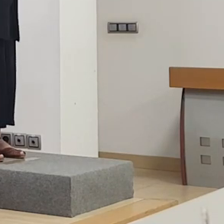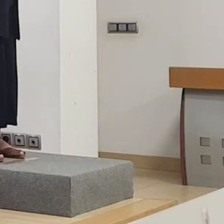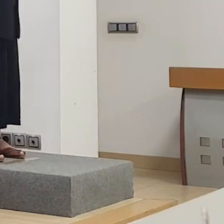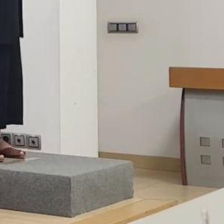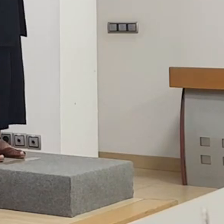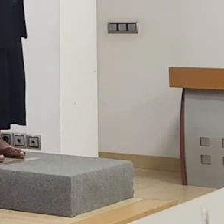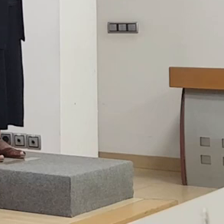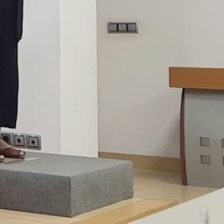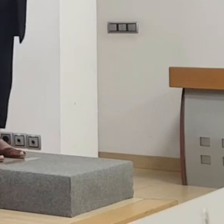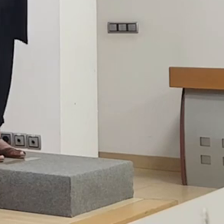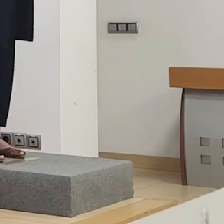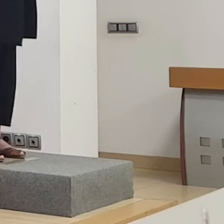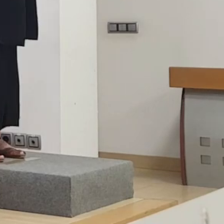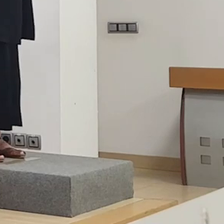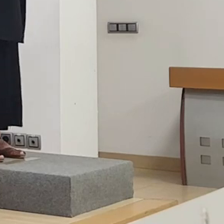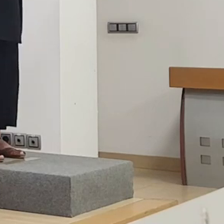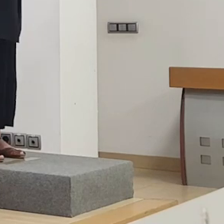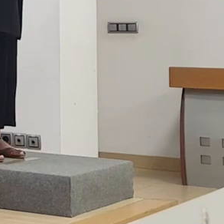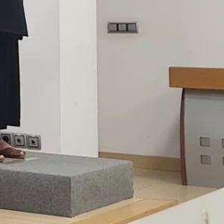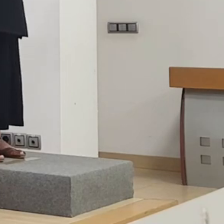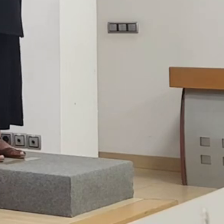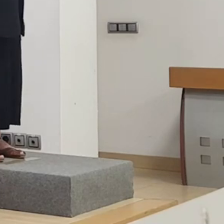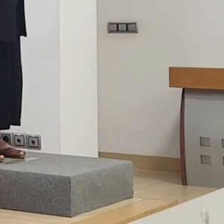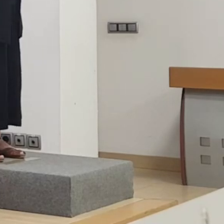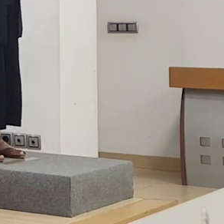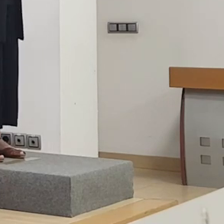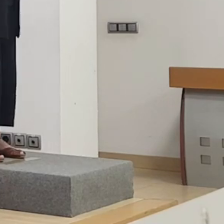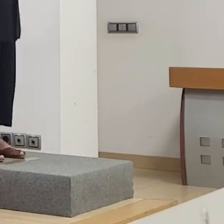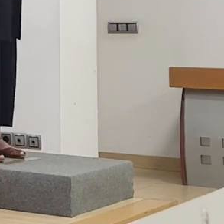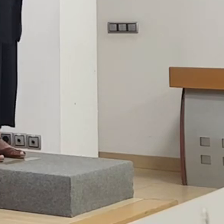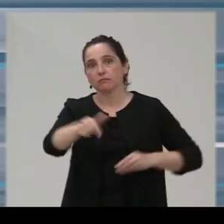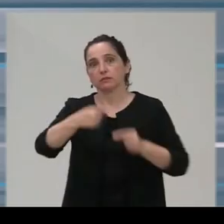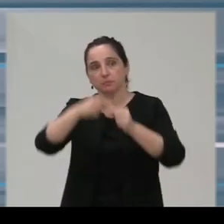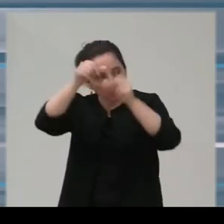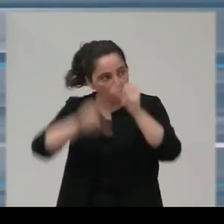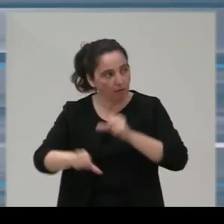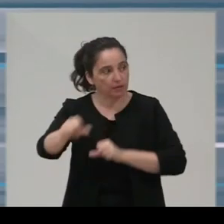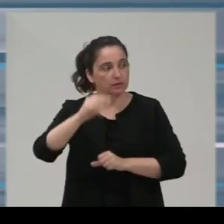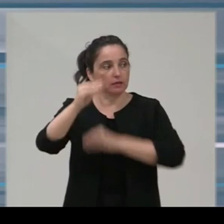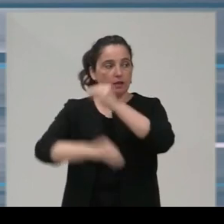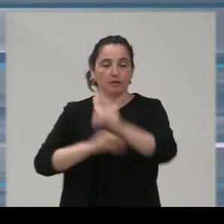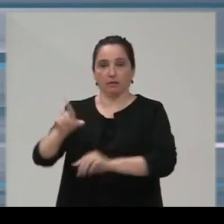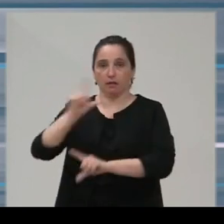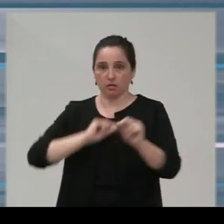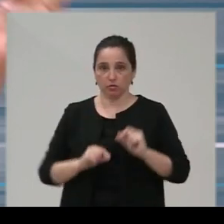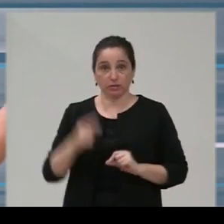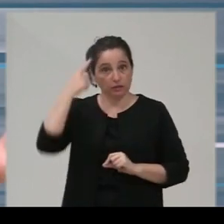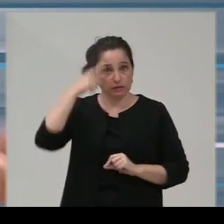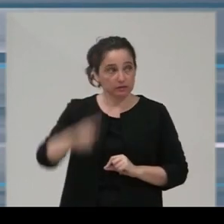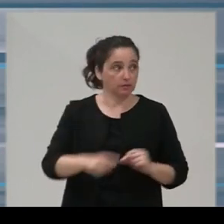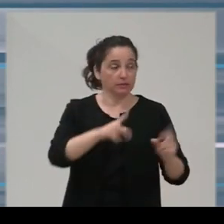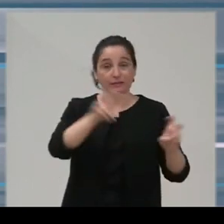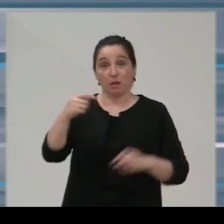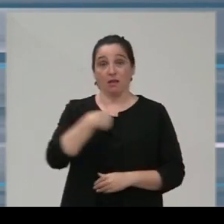cada uno de los departamentos y de las consejerías del gobierno y estaremos en condiciones de tomar decisiones saben que tanto